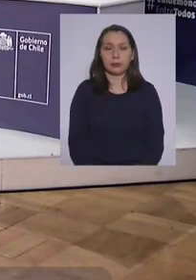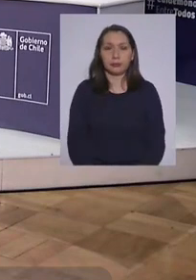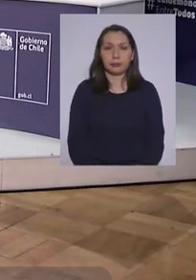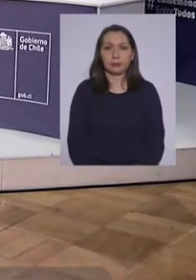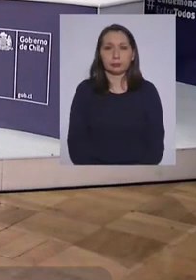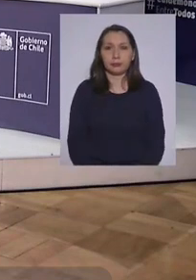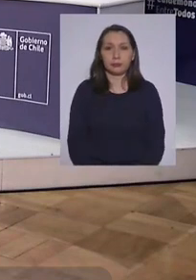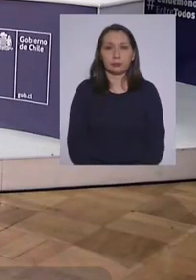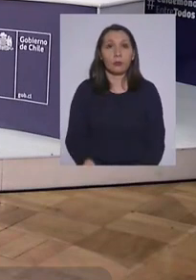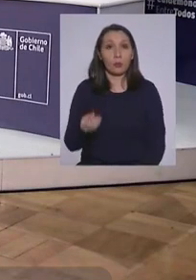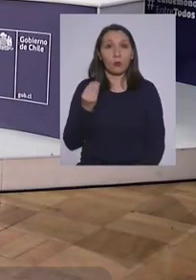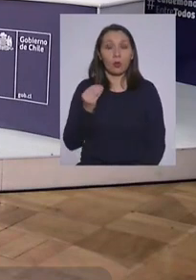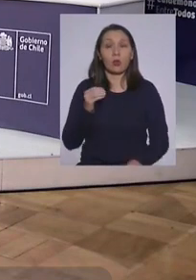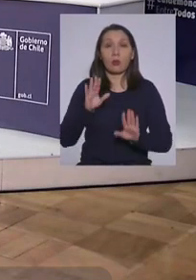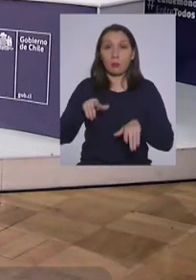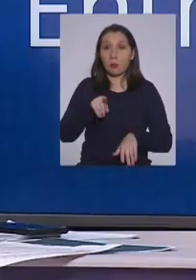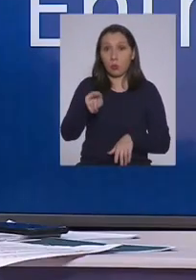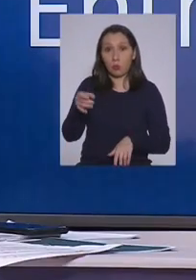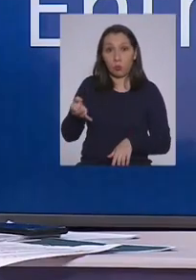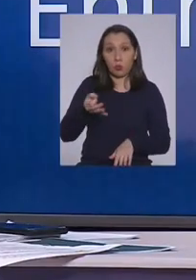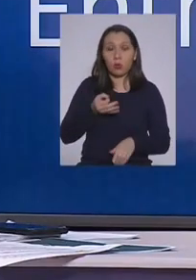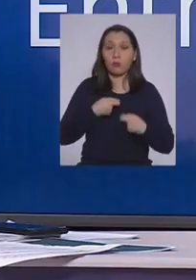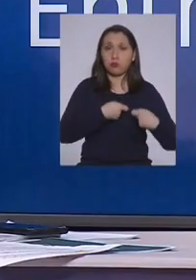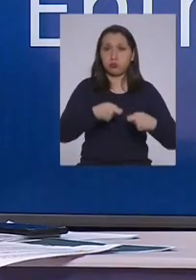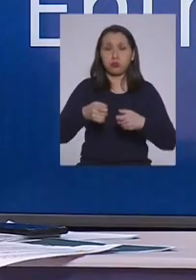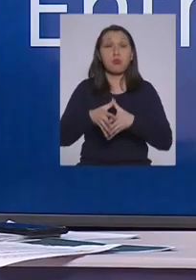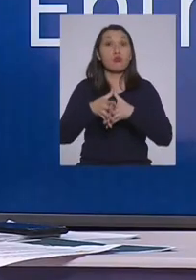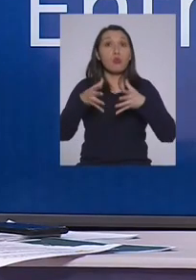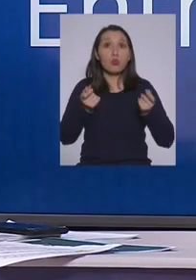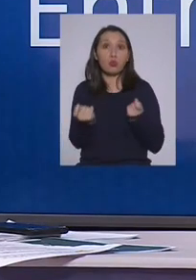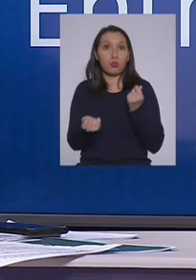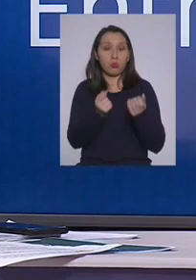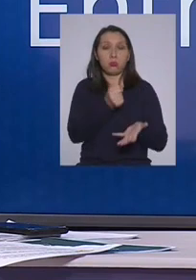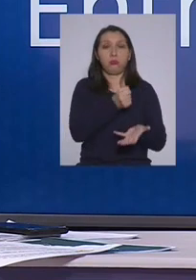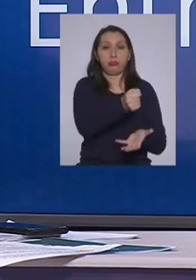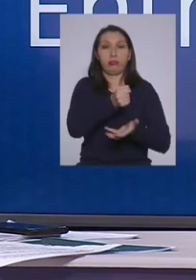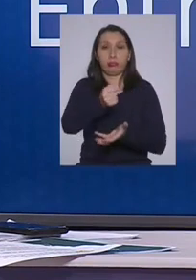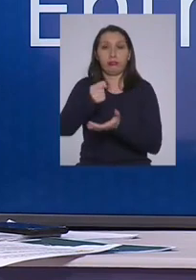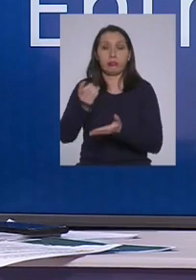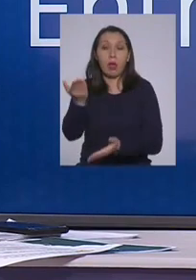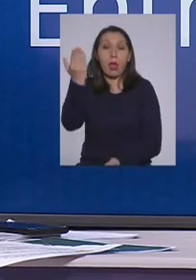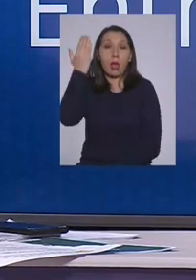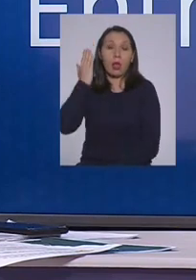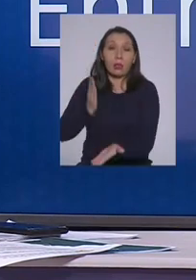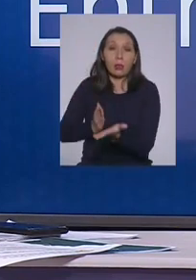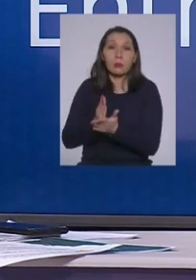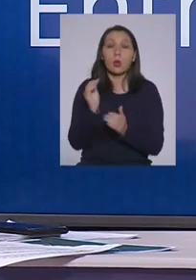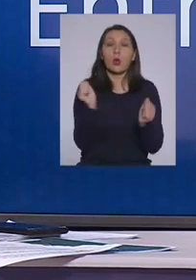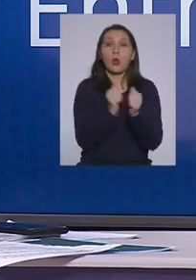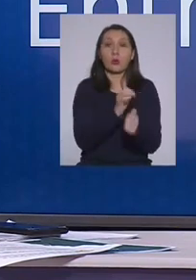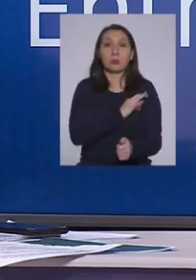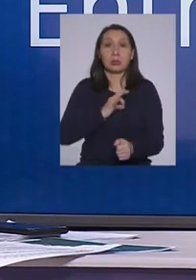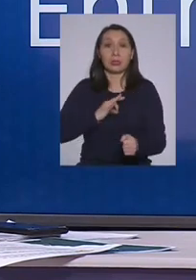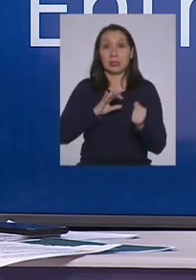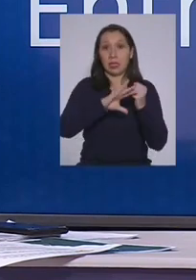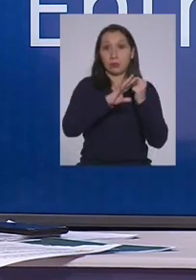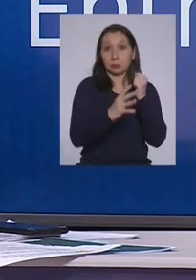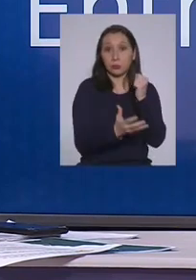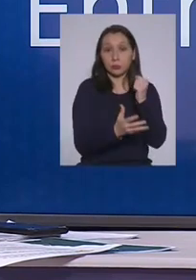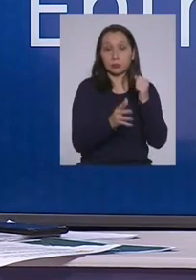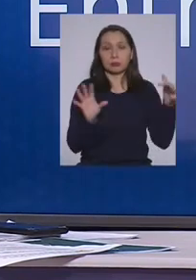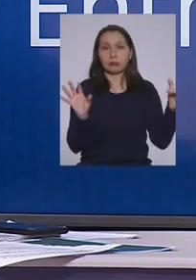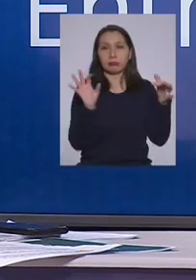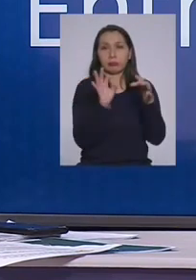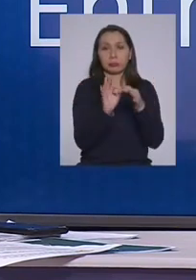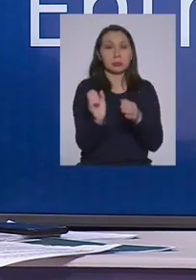Bueno, tal como usted lo dice, se han destinado muchísimos recursos. Nosotros comenzamos con un trabajo con el Ministerio de Hacienda, en